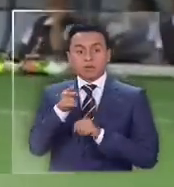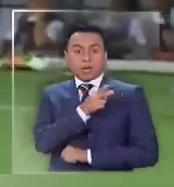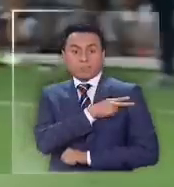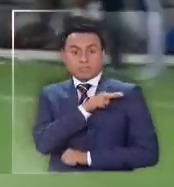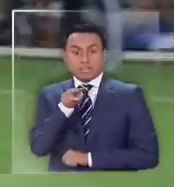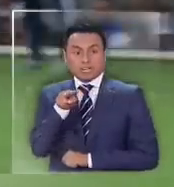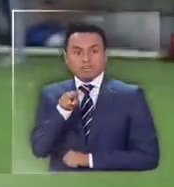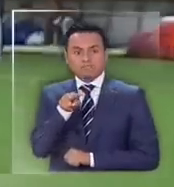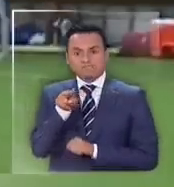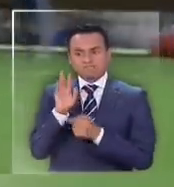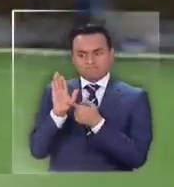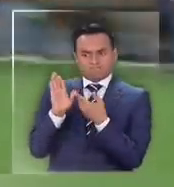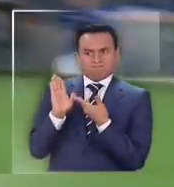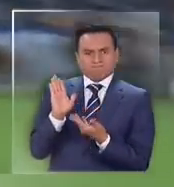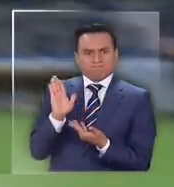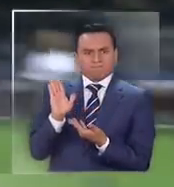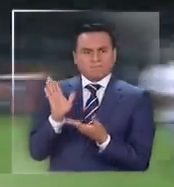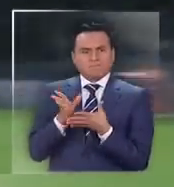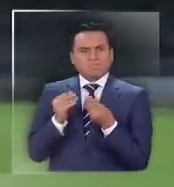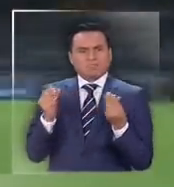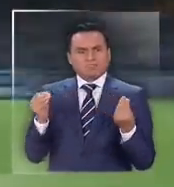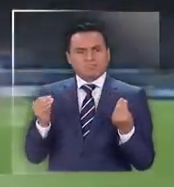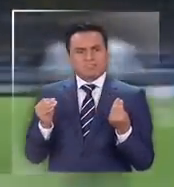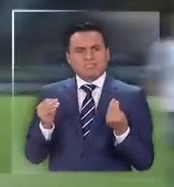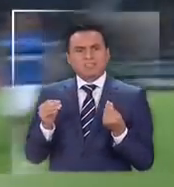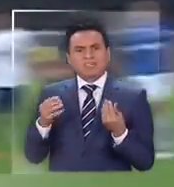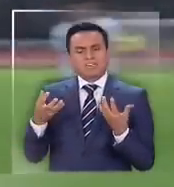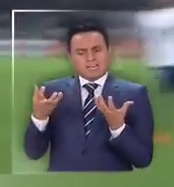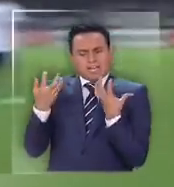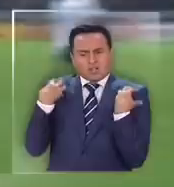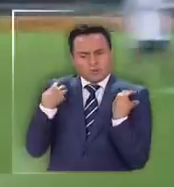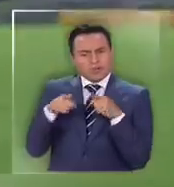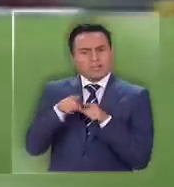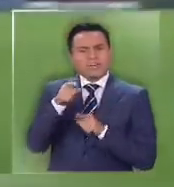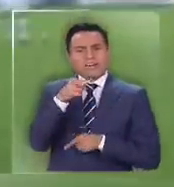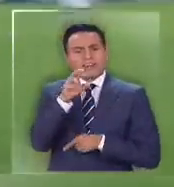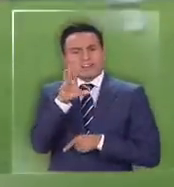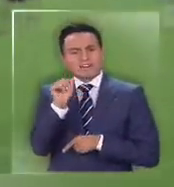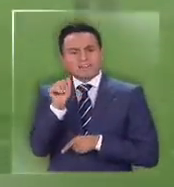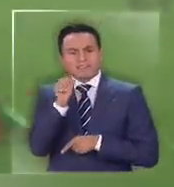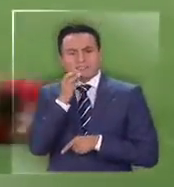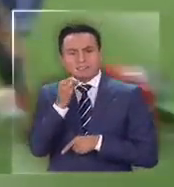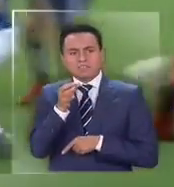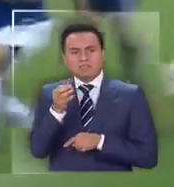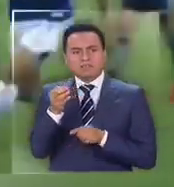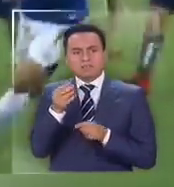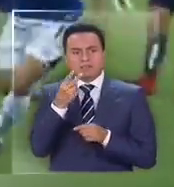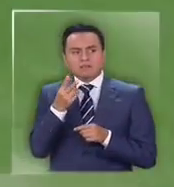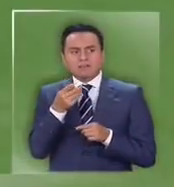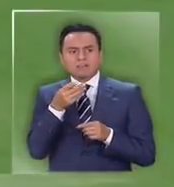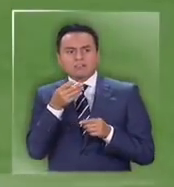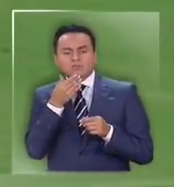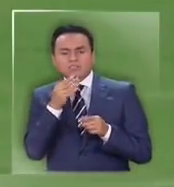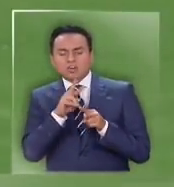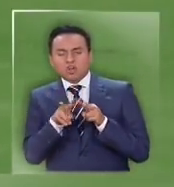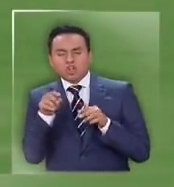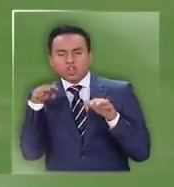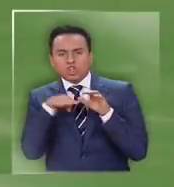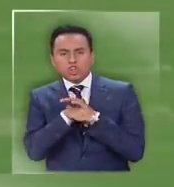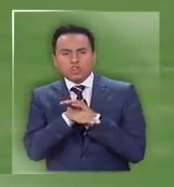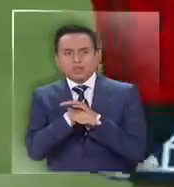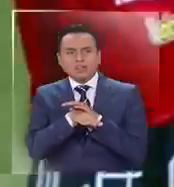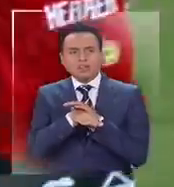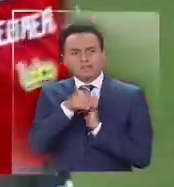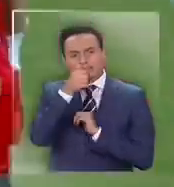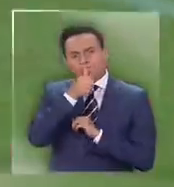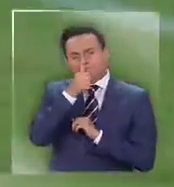capitán, referente, alguien que muchas veces se ha puesto el equipo al hombro como Johnny Herrera, falle como falla en este gol. La paciencia del